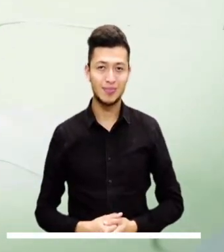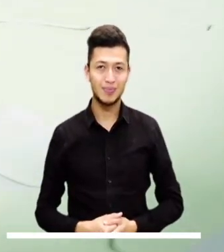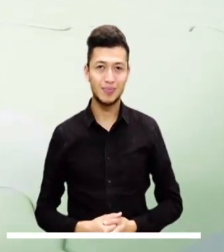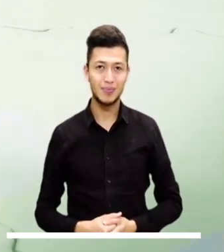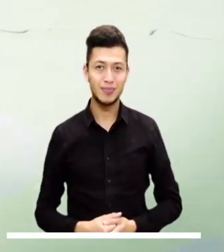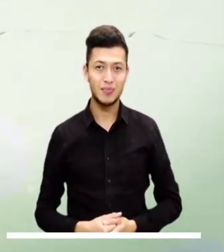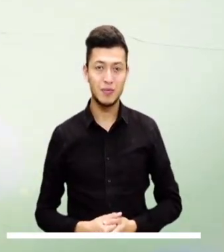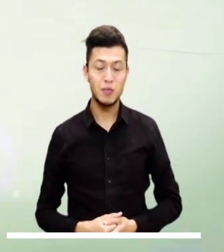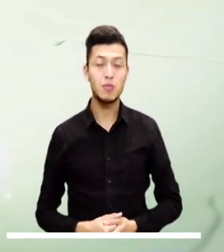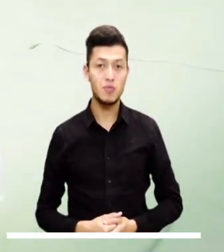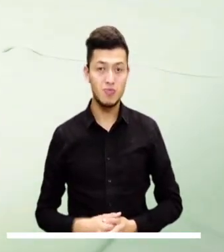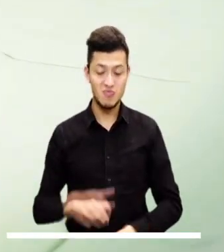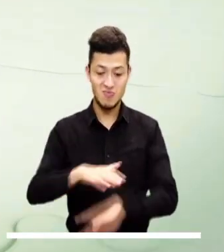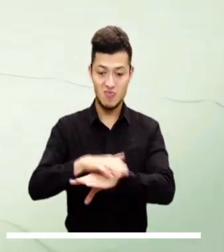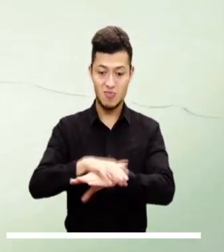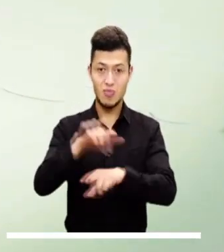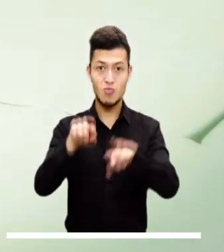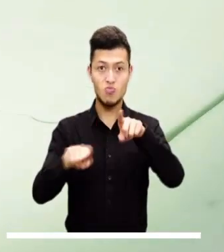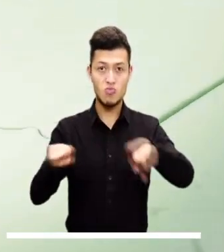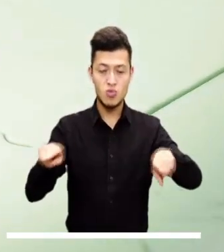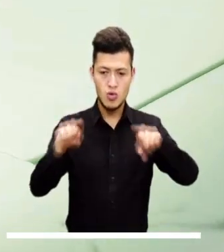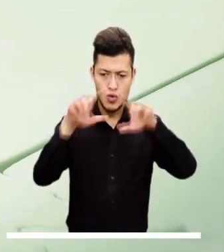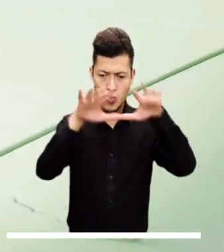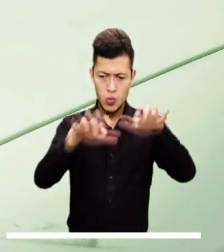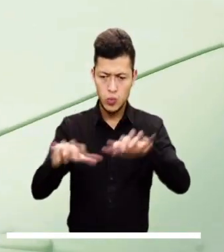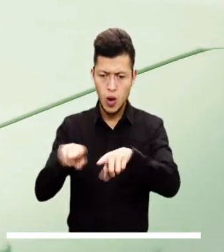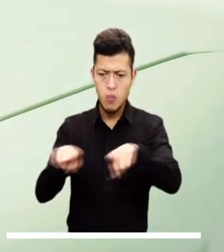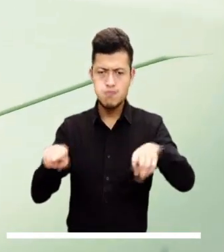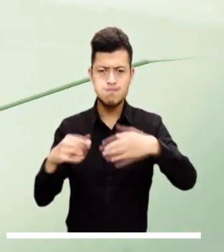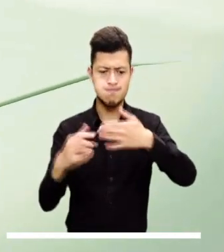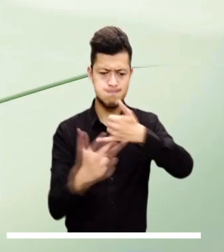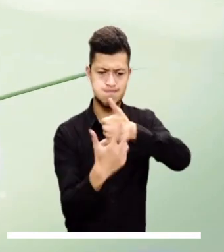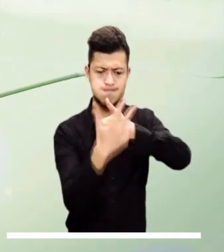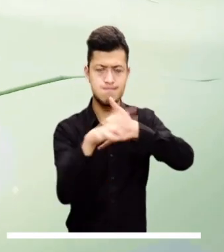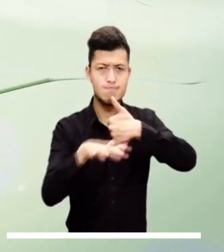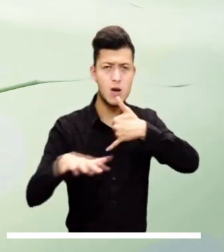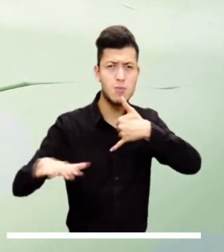Tarde con algunas lluvias fuertes y sectorizadas sobre gran parte de la zona andina.